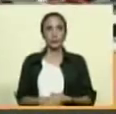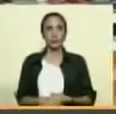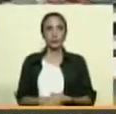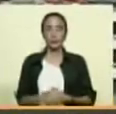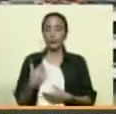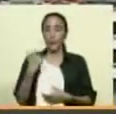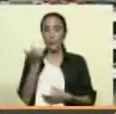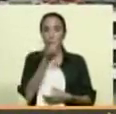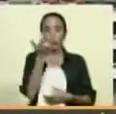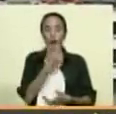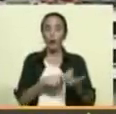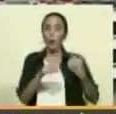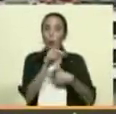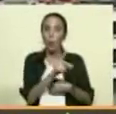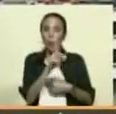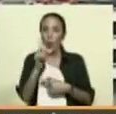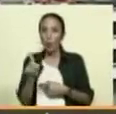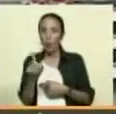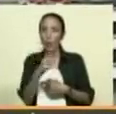Buscar el uno más uno.